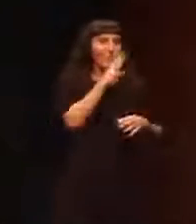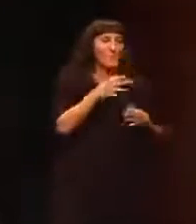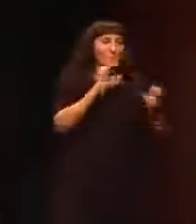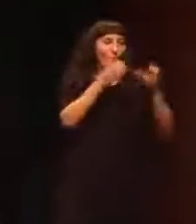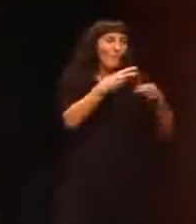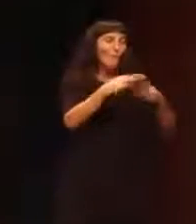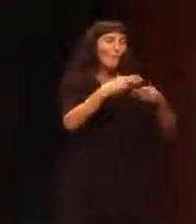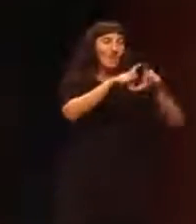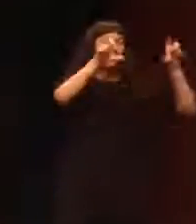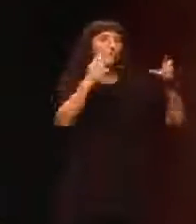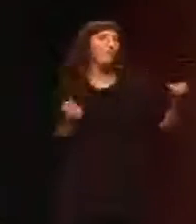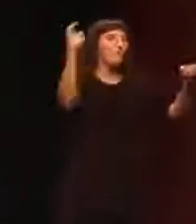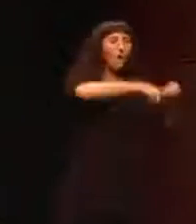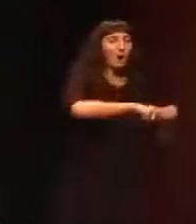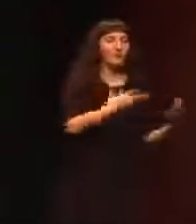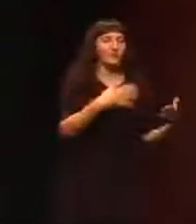partidos.